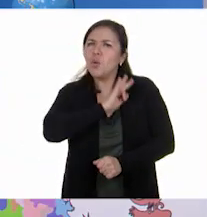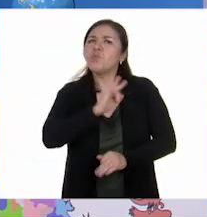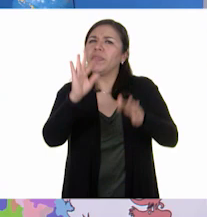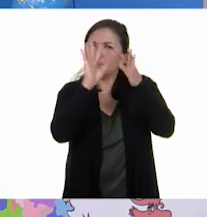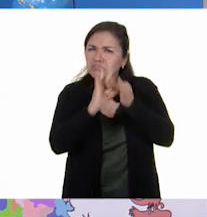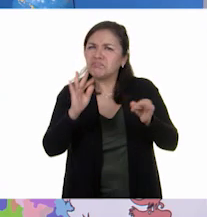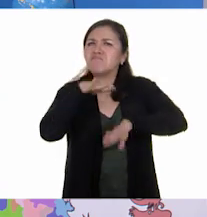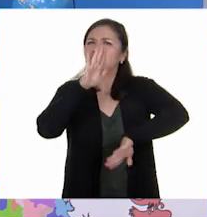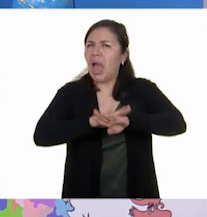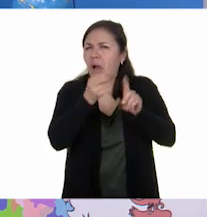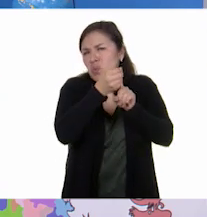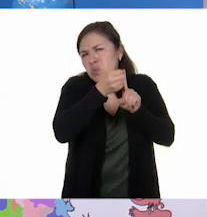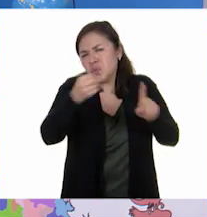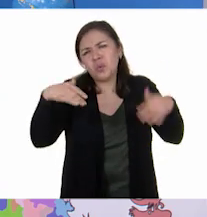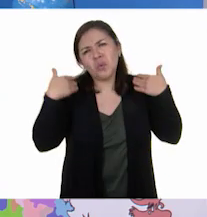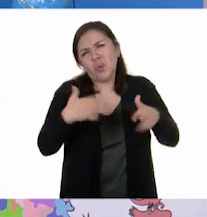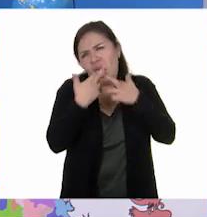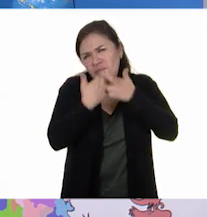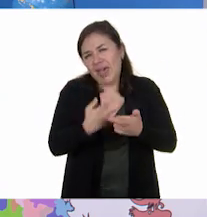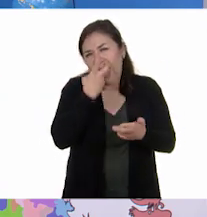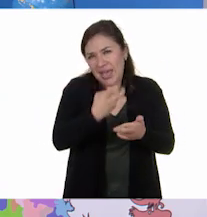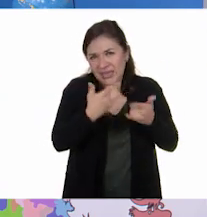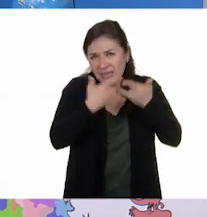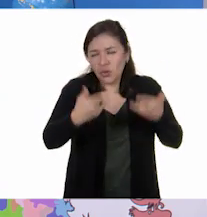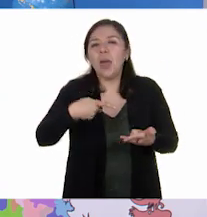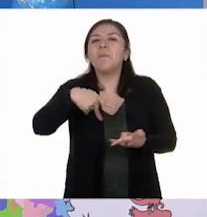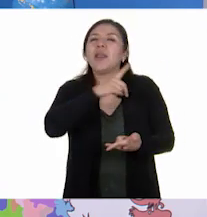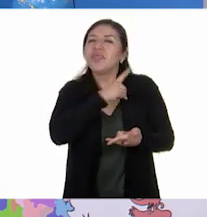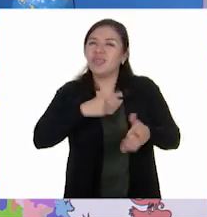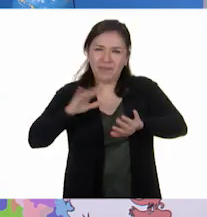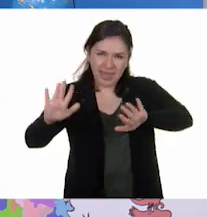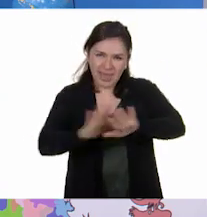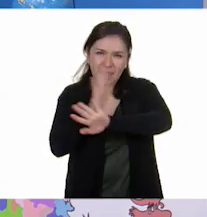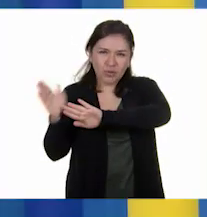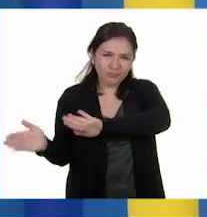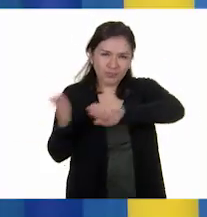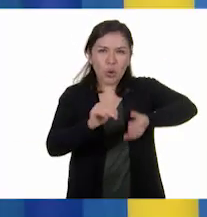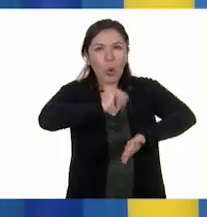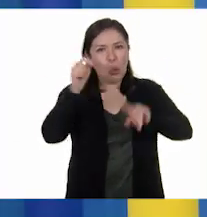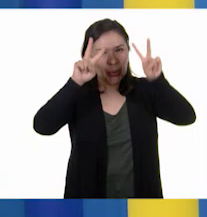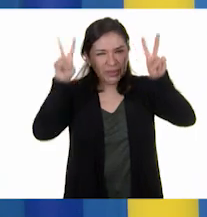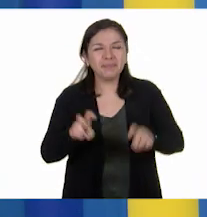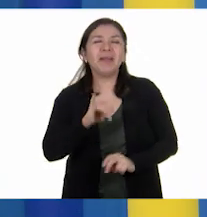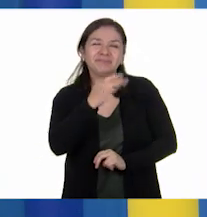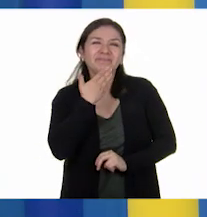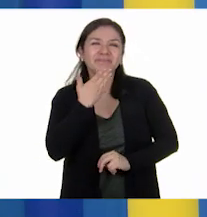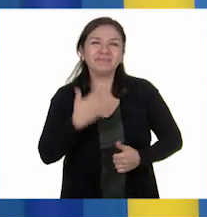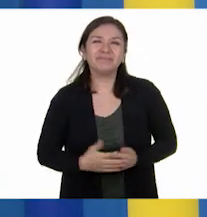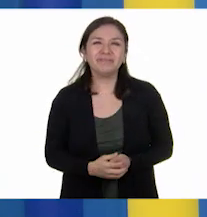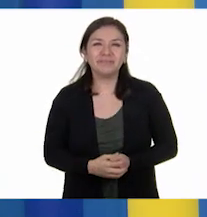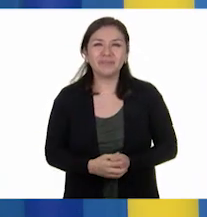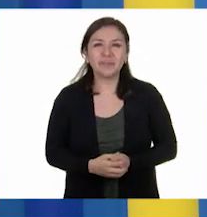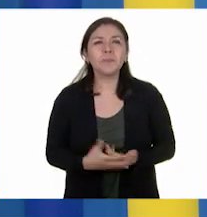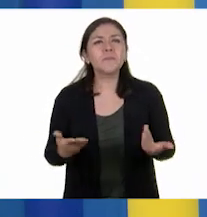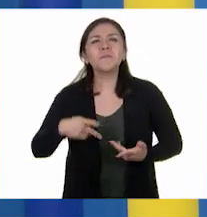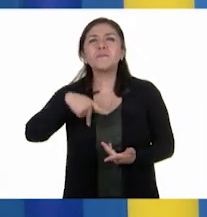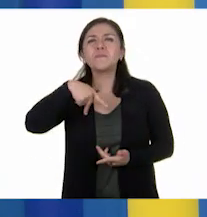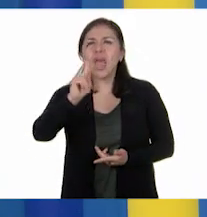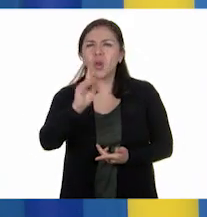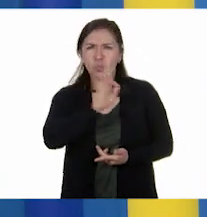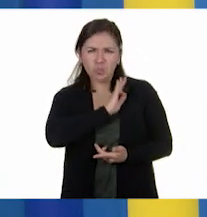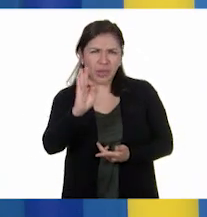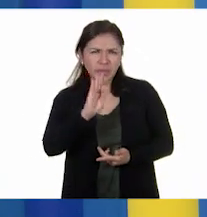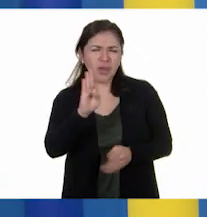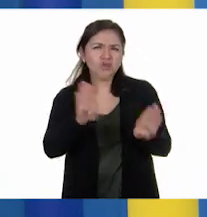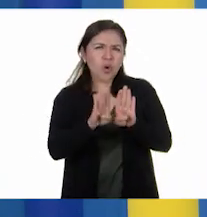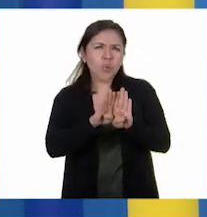cosas sobre este relato histórico, tendremos que pasar a lo siguiente. De acuerdo, Gaby. Pero ¿no podríamos pedir